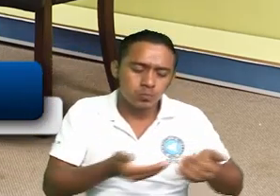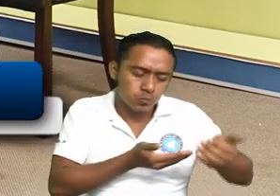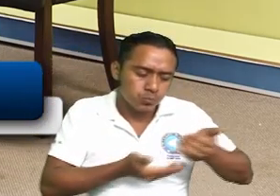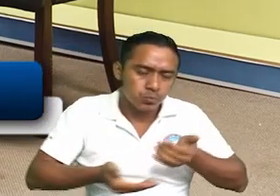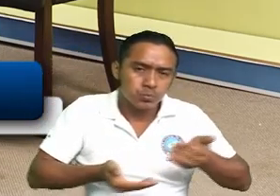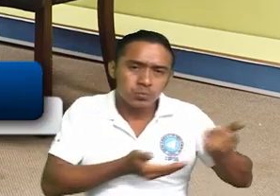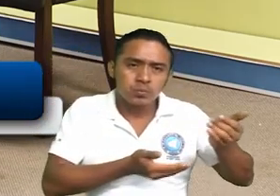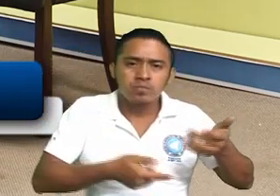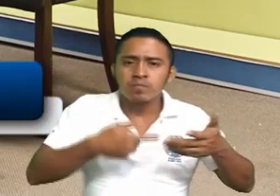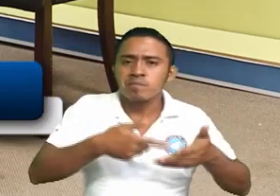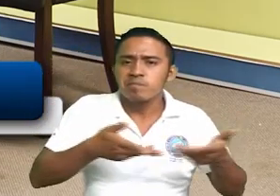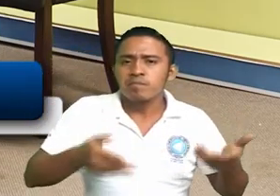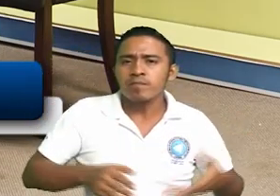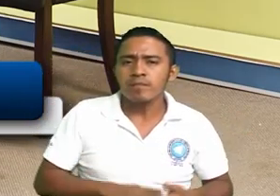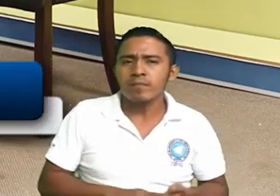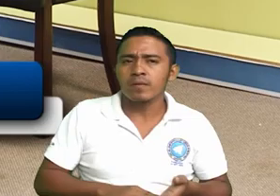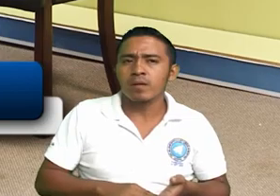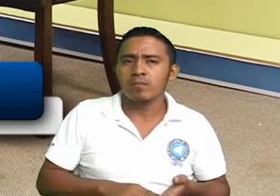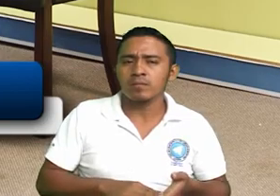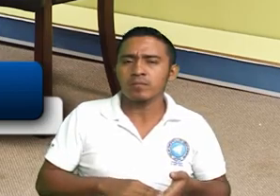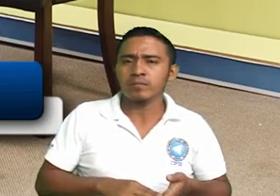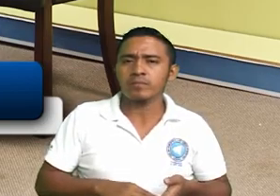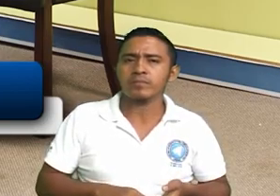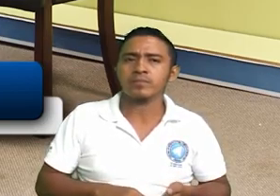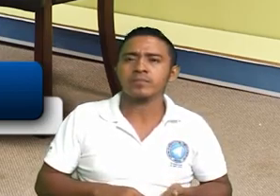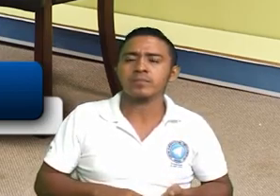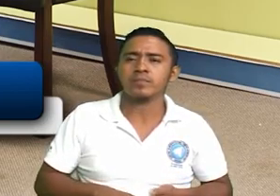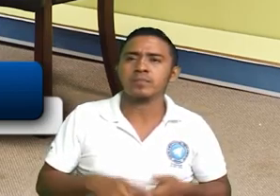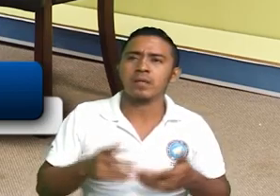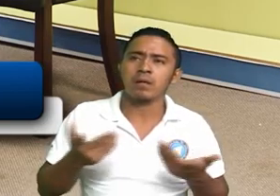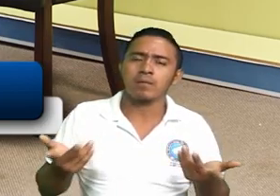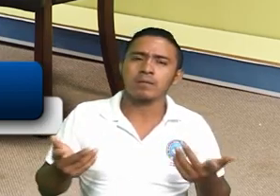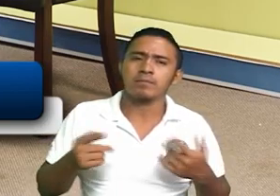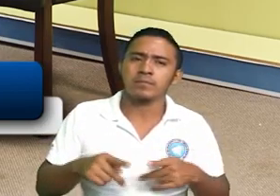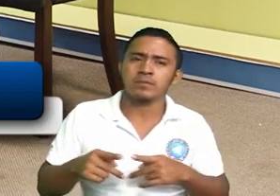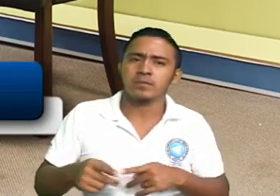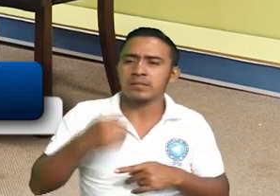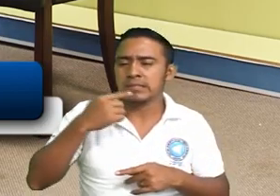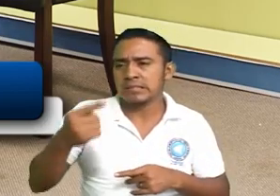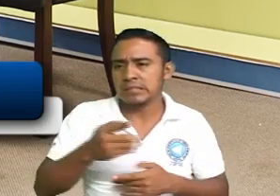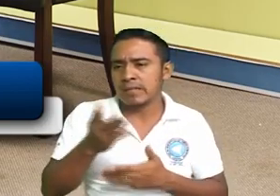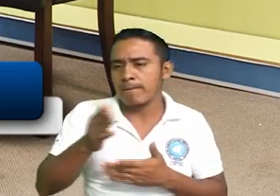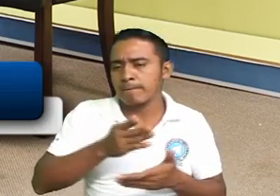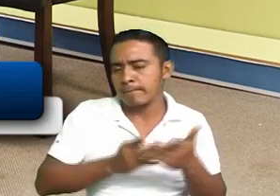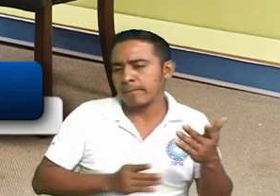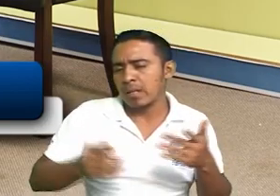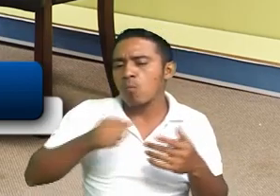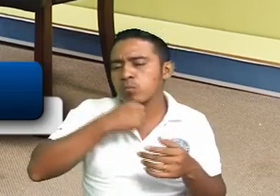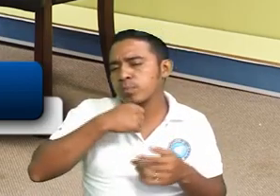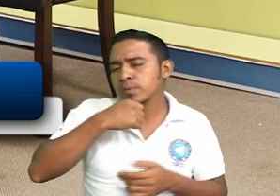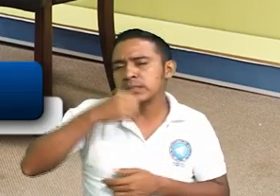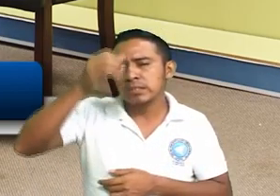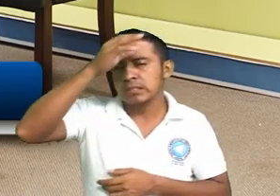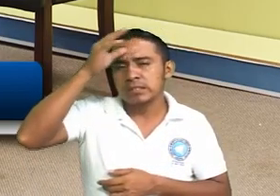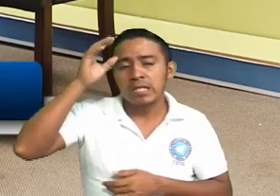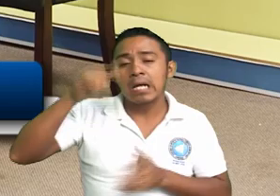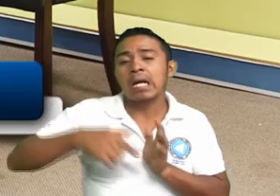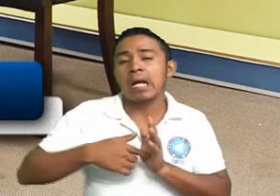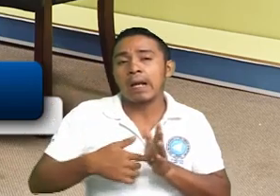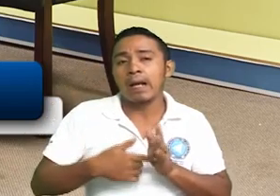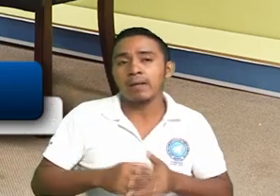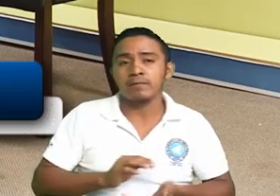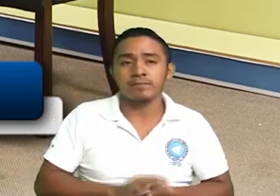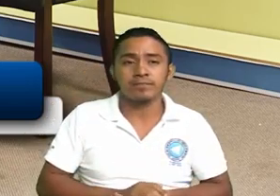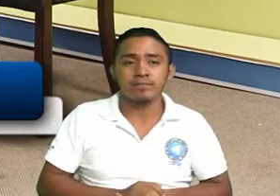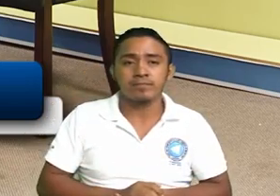si ustedes cuál es el concepto que tienen de ello, de que a los niños se les pega calor, se les pega sol. Okay.